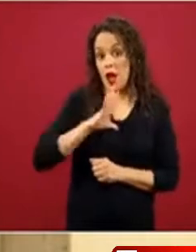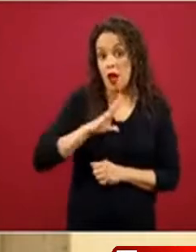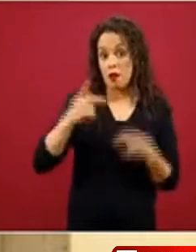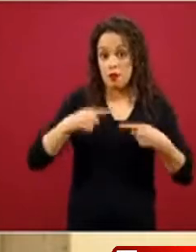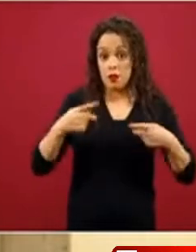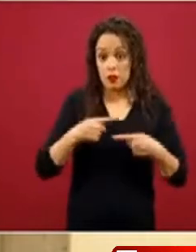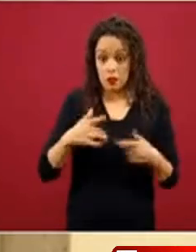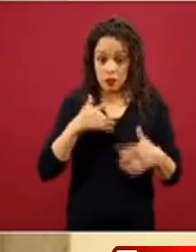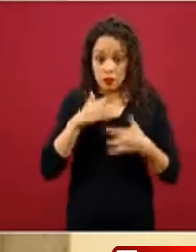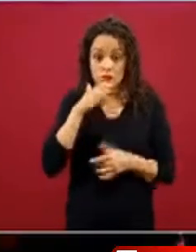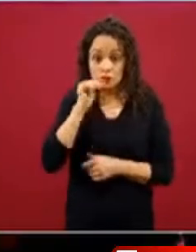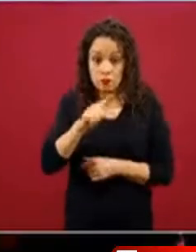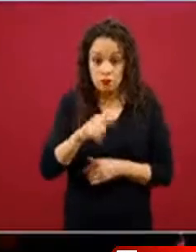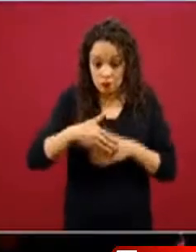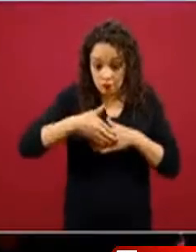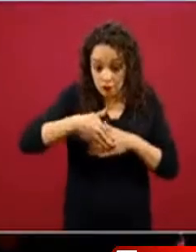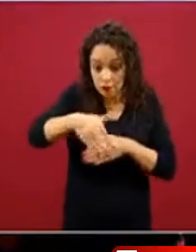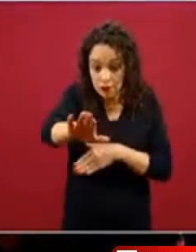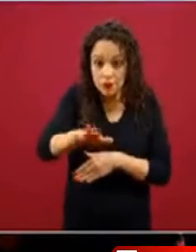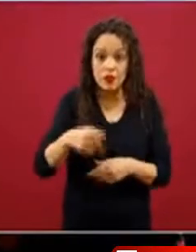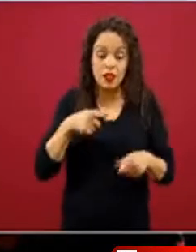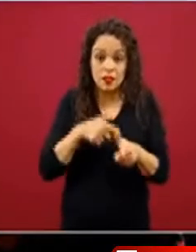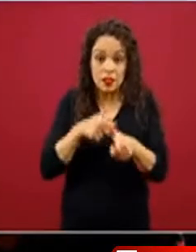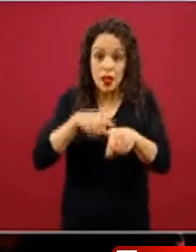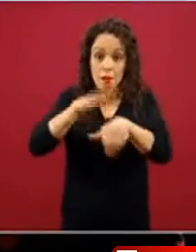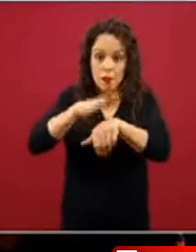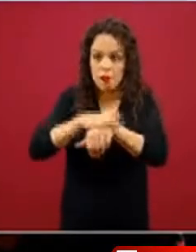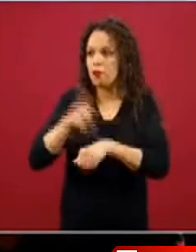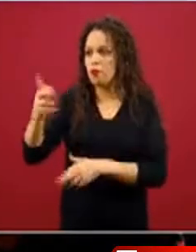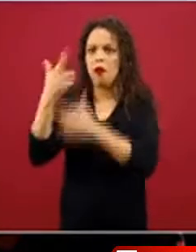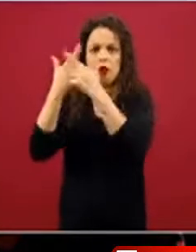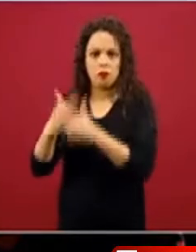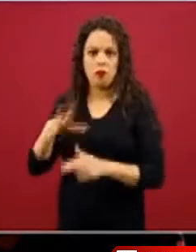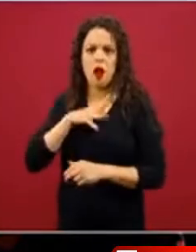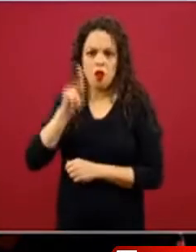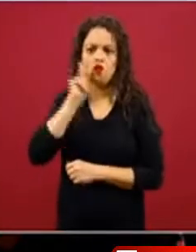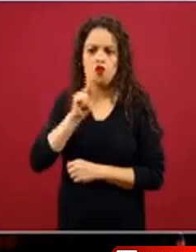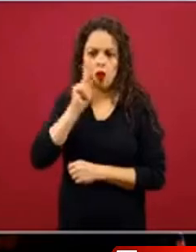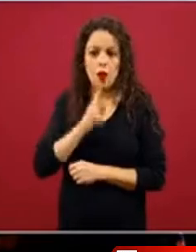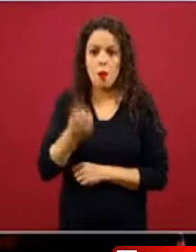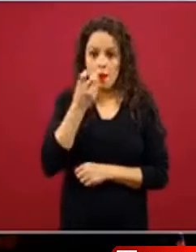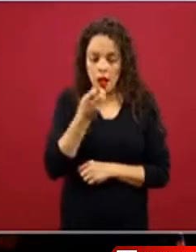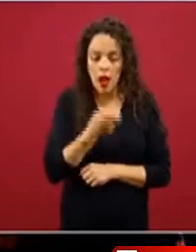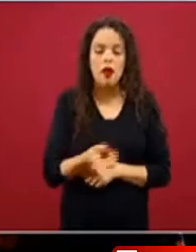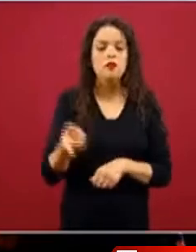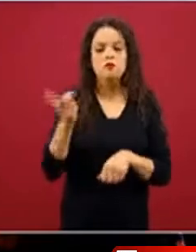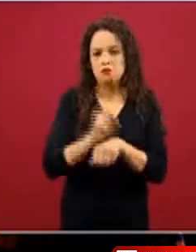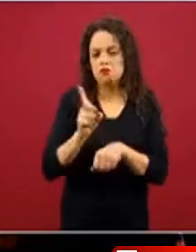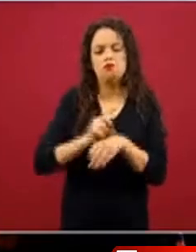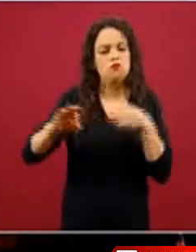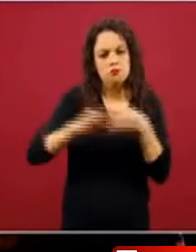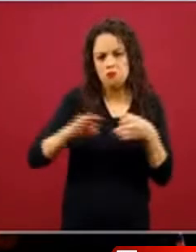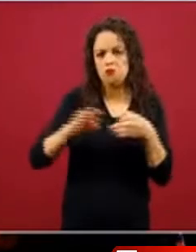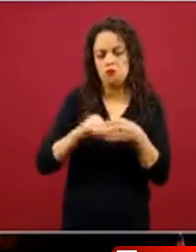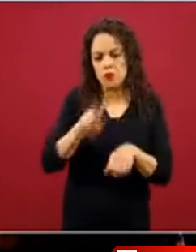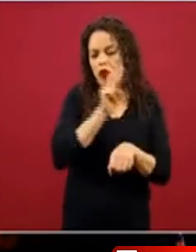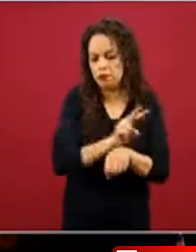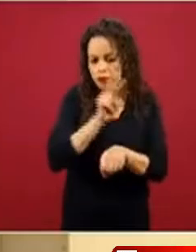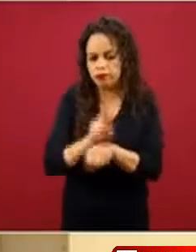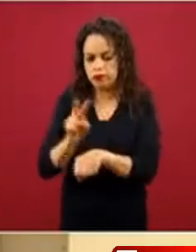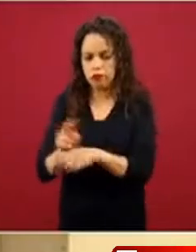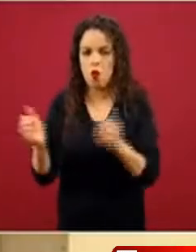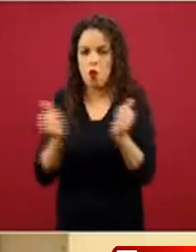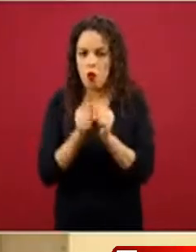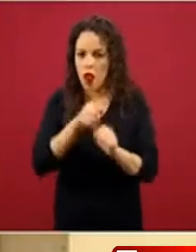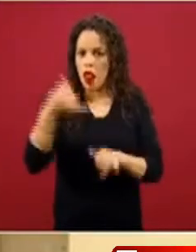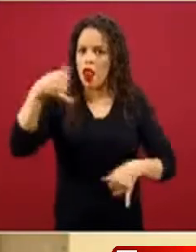continúen saliendo de aquí en adelante. También se está monitoreando constantemente estos números con la red. Los laboratorios de la red, en el